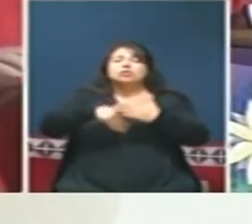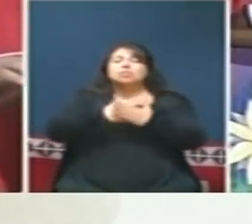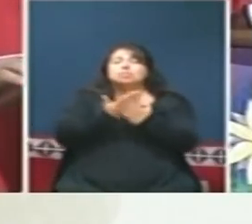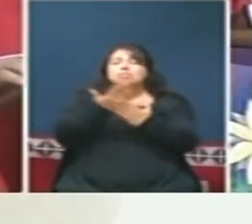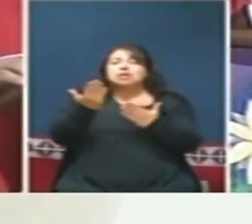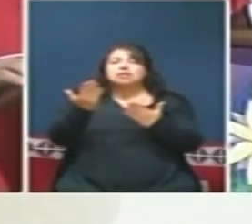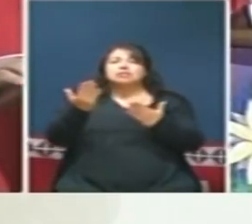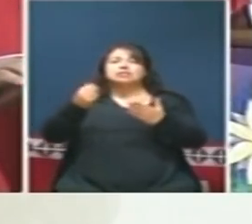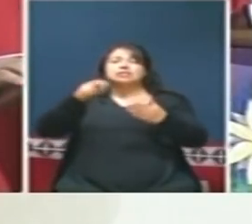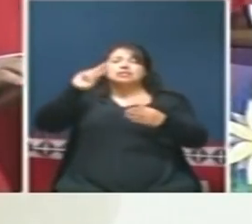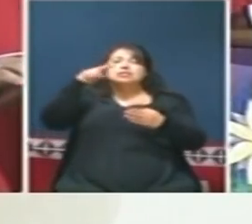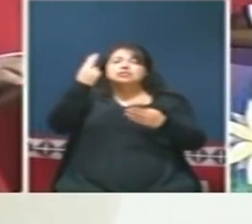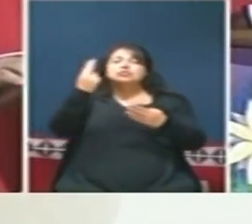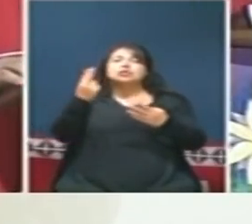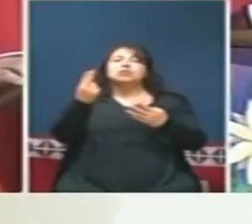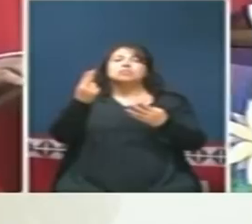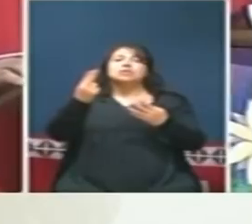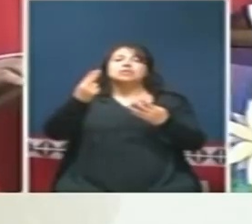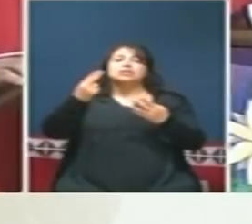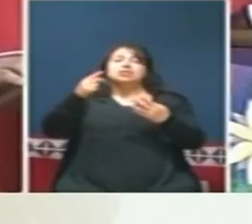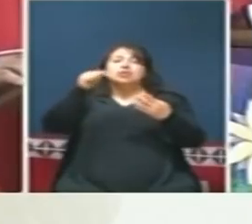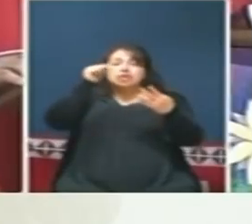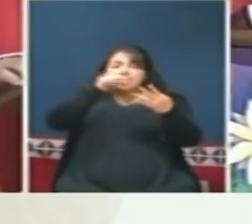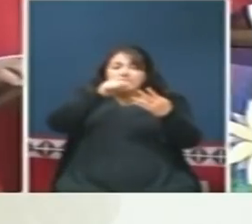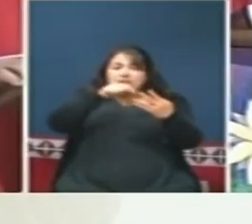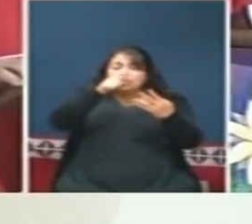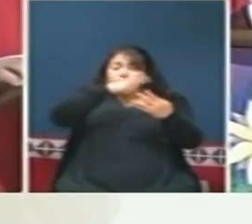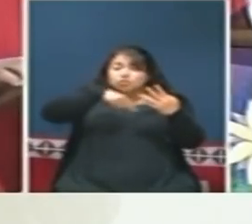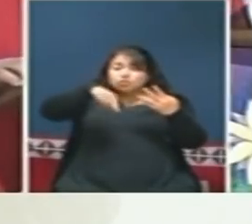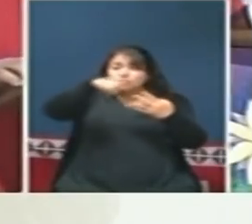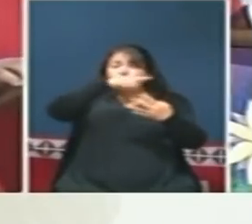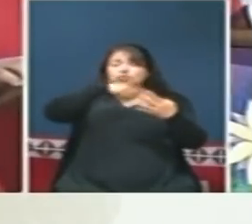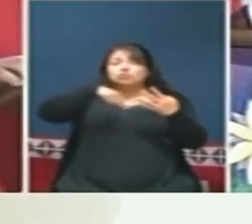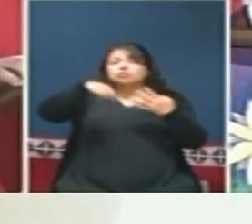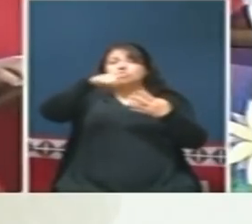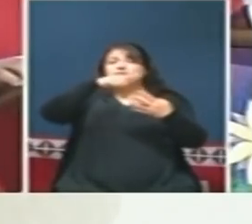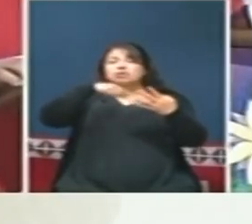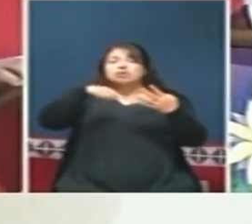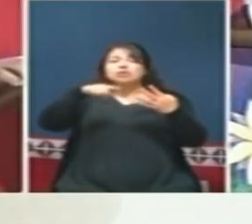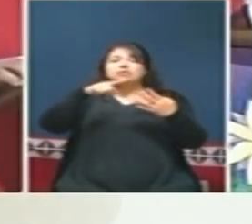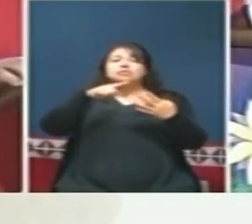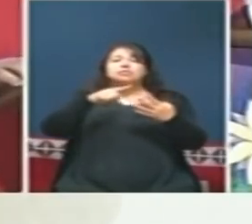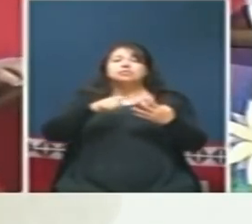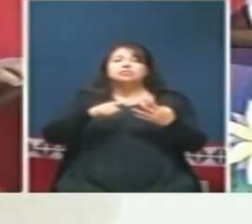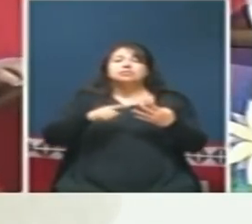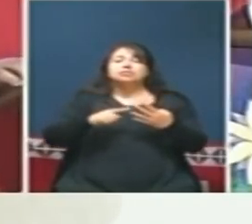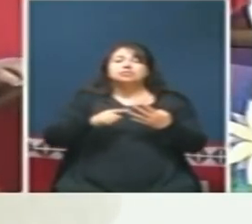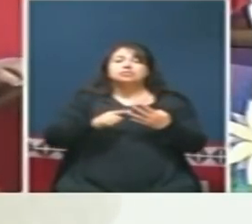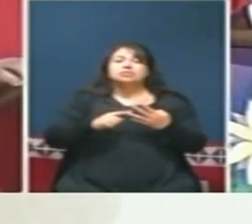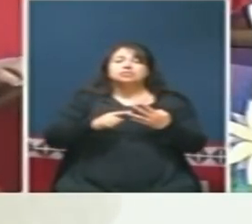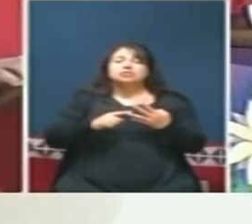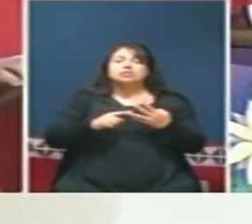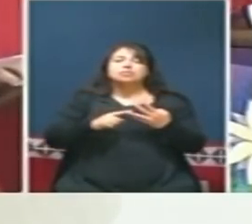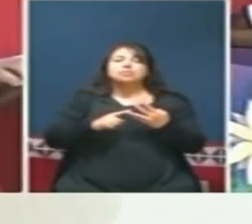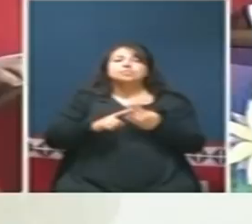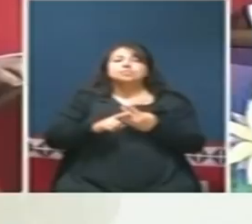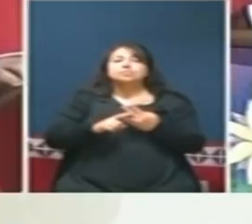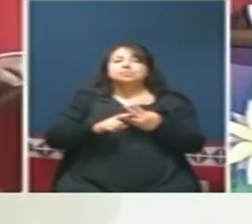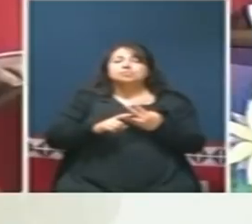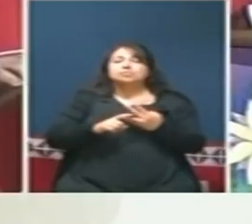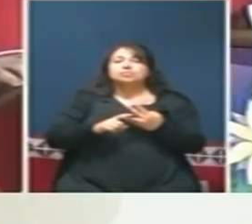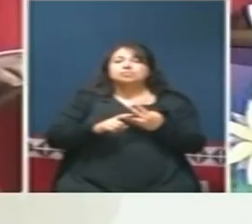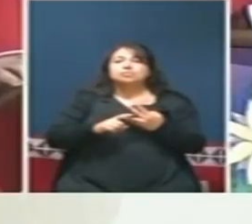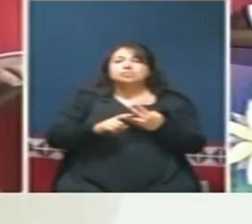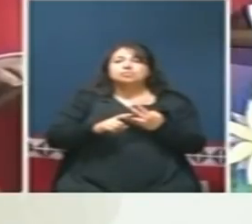a seguirli nel martirio di sangue, siamo chiamati a seguirli nella loro radicalità